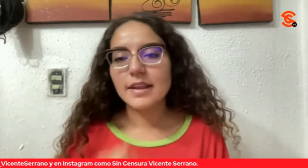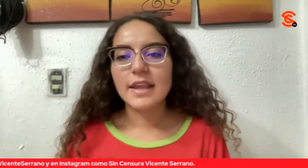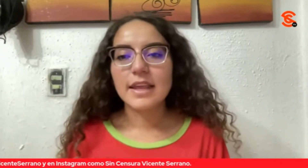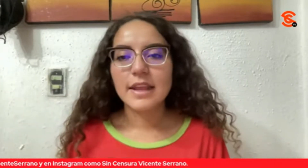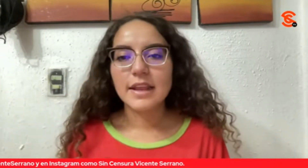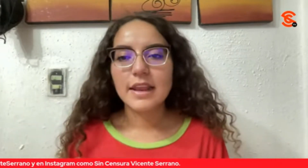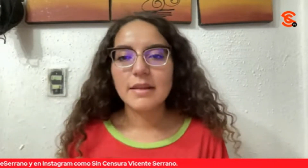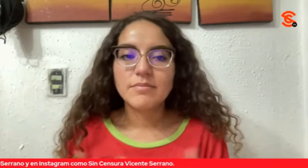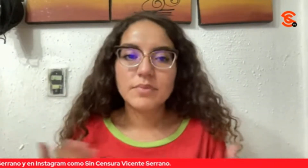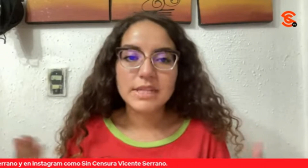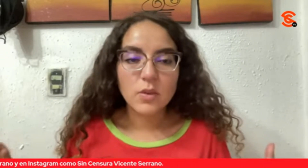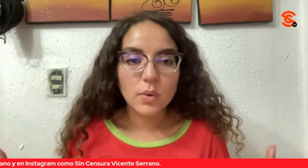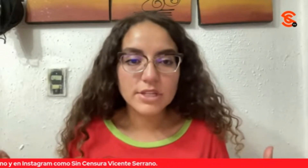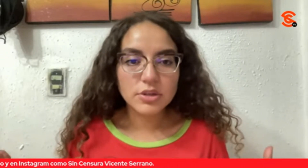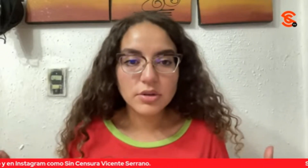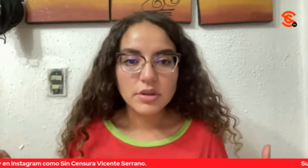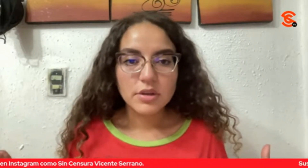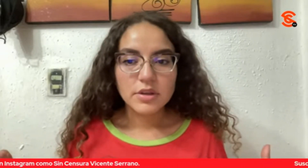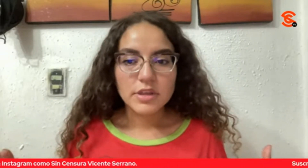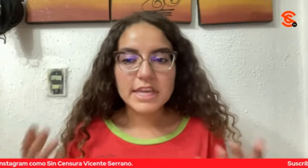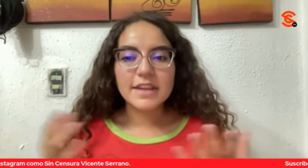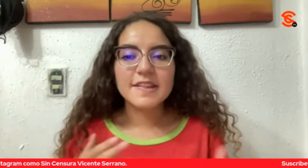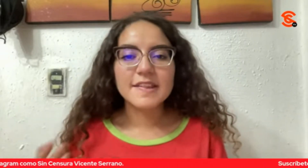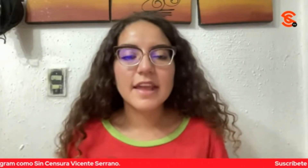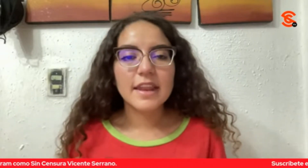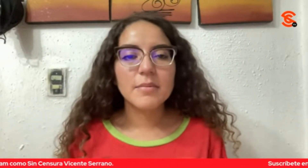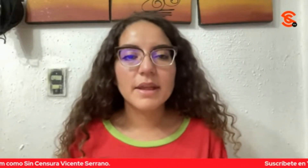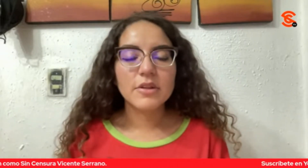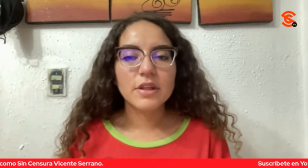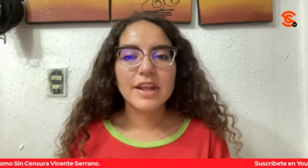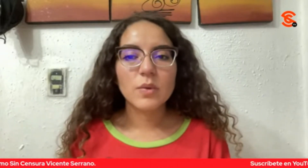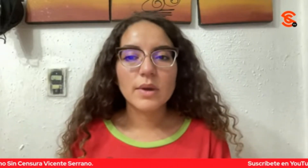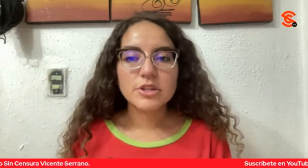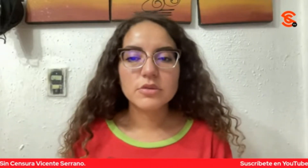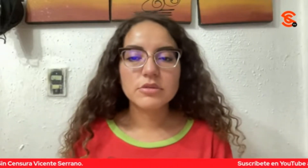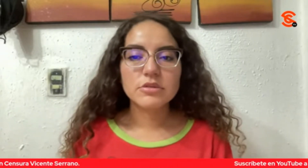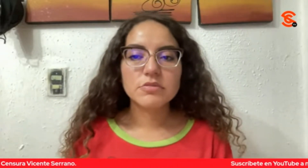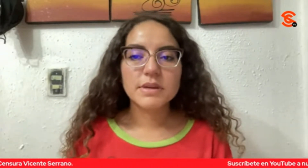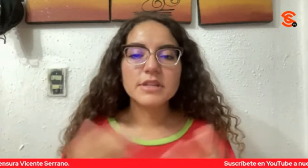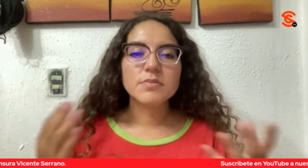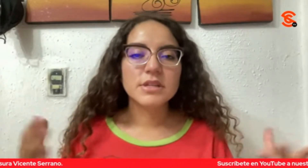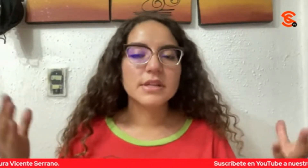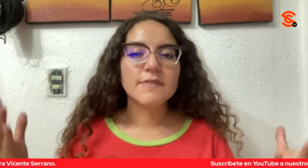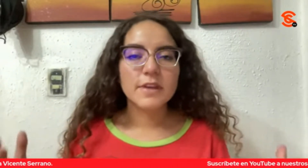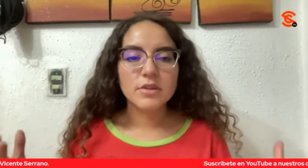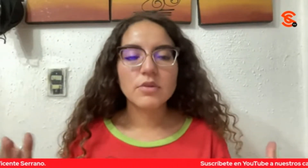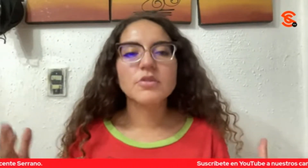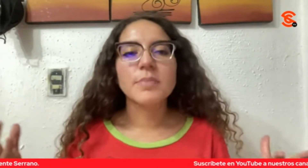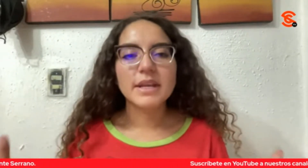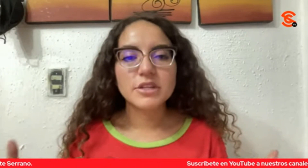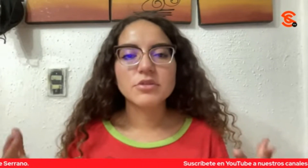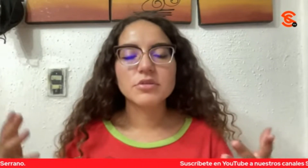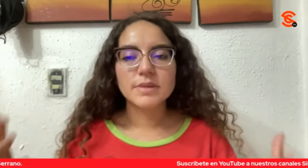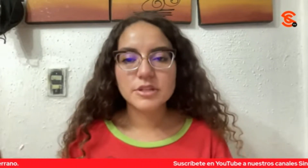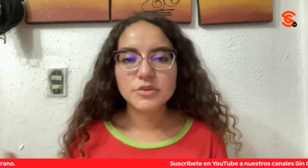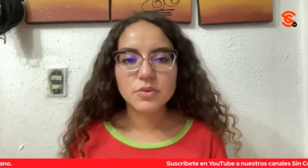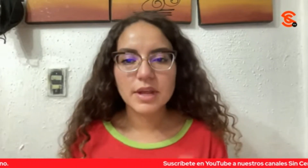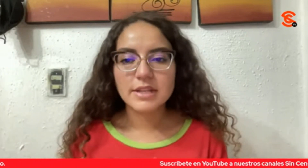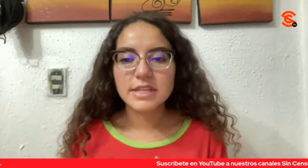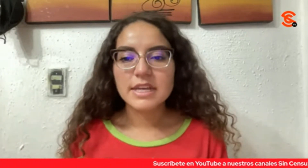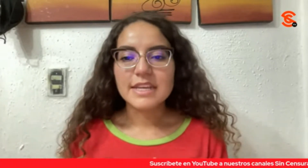escalón es la educación. ¿Y quiénes están al mando de la educación en nuestro país? Pues en efecto, los